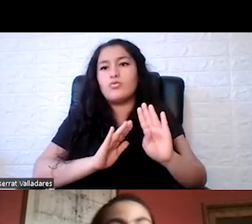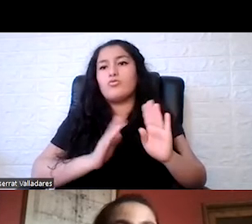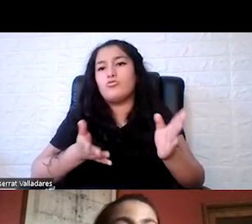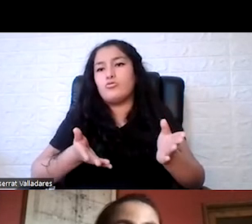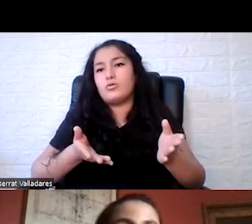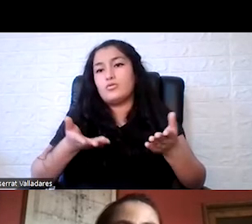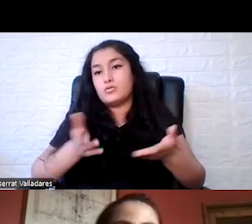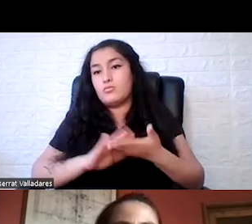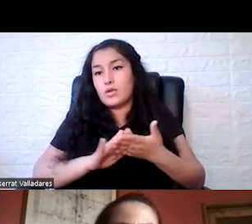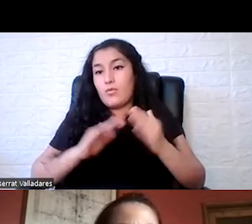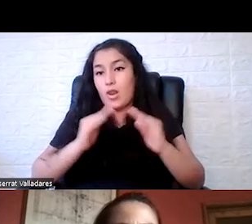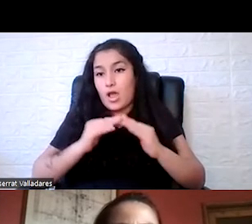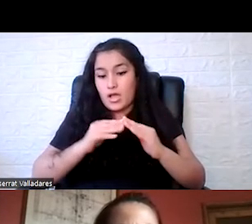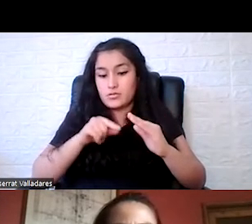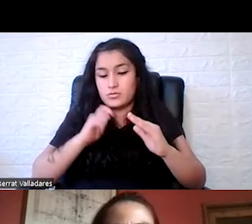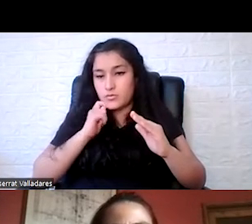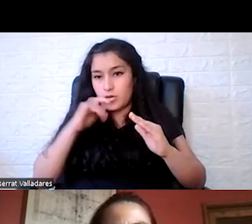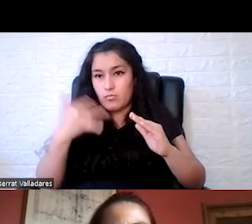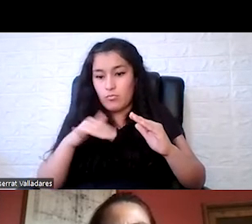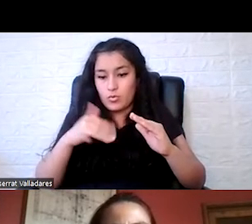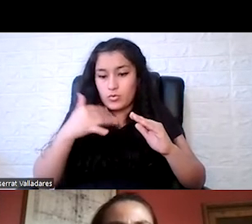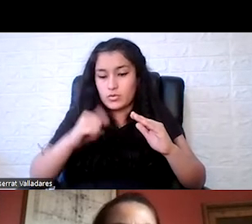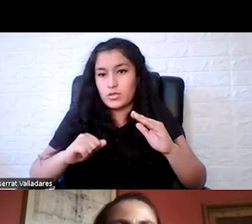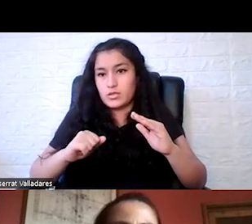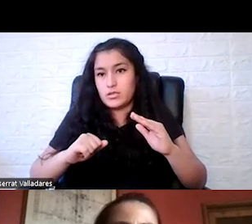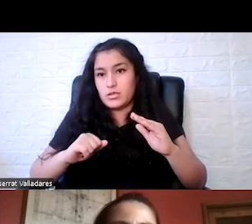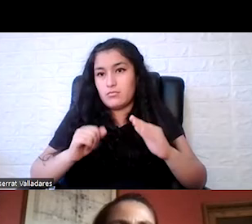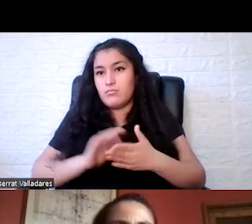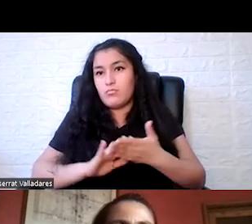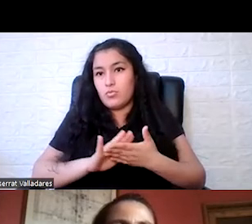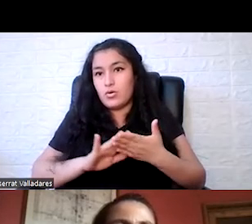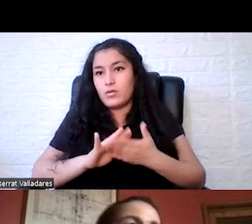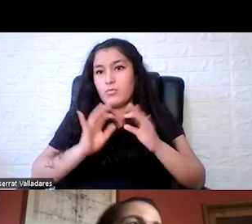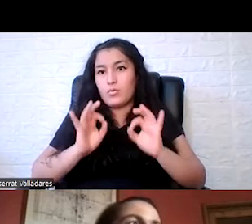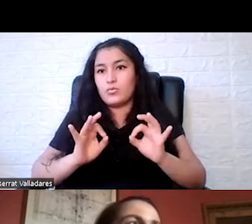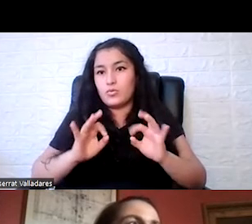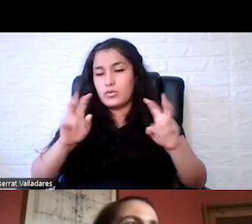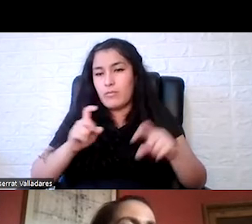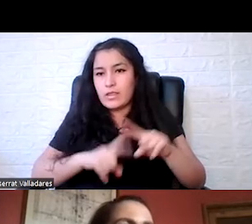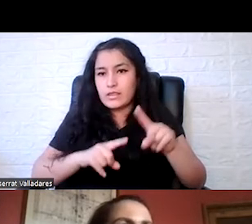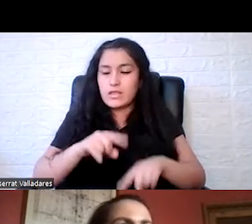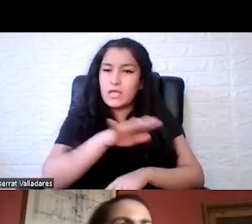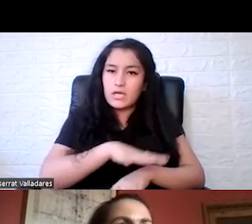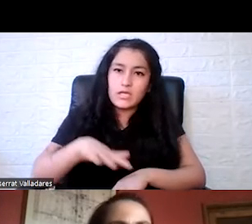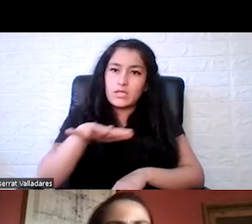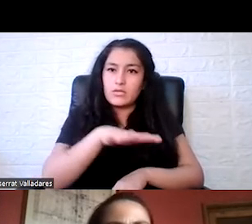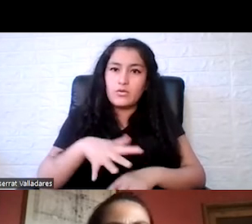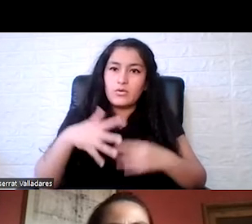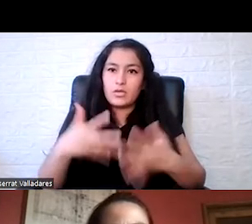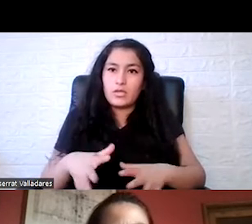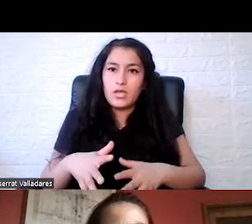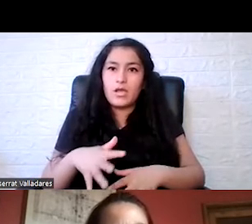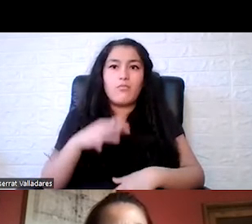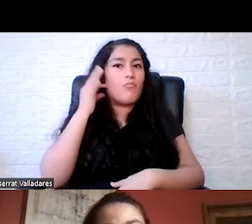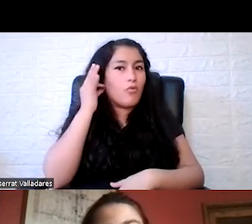Entonces, por ejemplo, la casa, que es algo tan fundamental, ¿no es cierto?, como sobre todo estamos hablando de territorio, lugares donde mujeres que